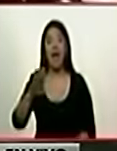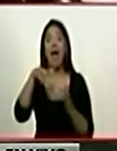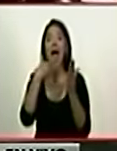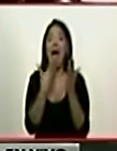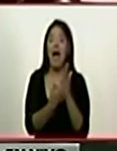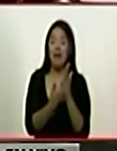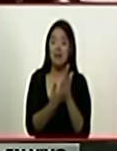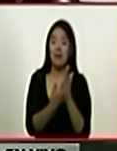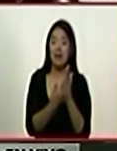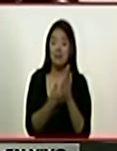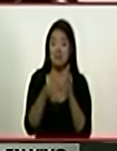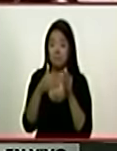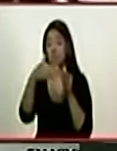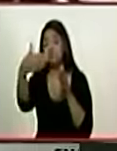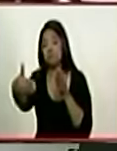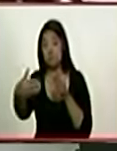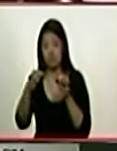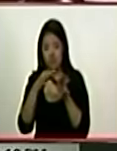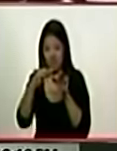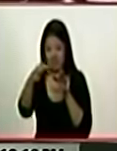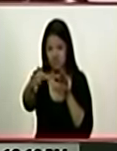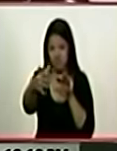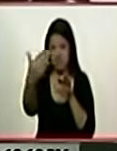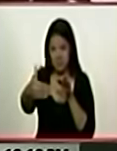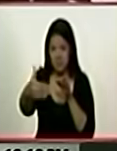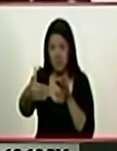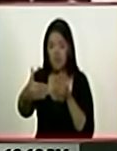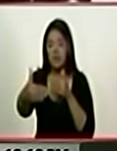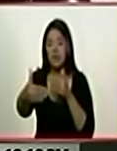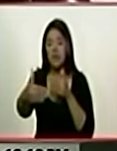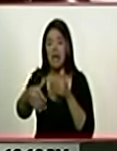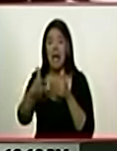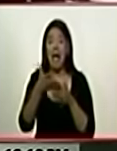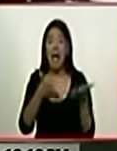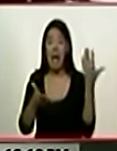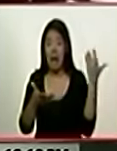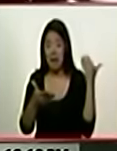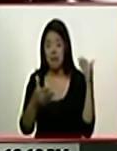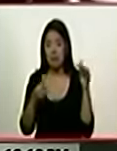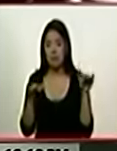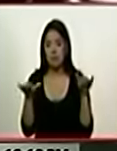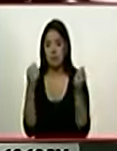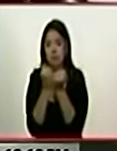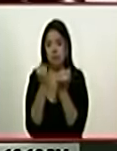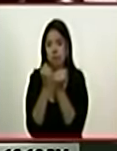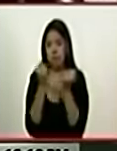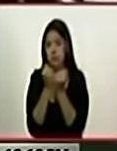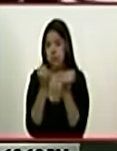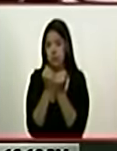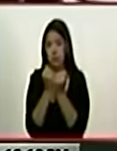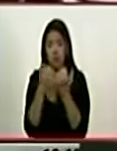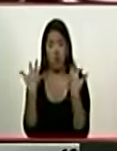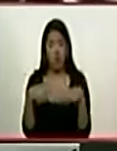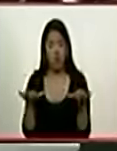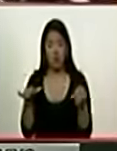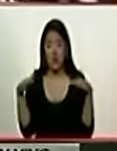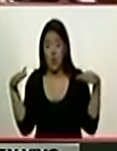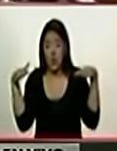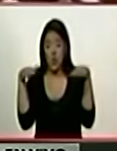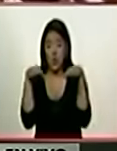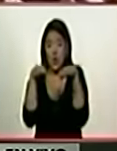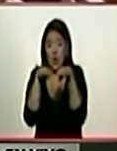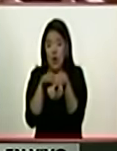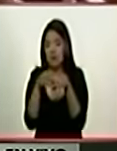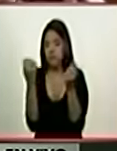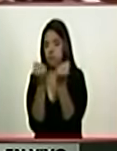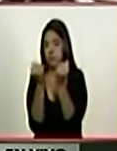se formaba una congestión vehicular muy aguda, muy severa.